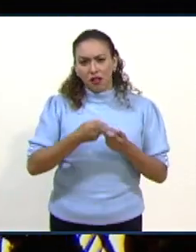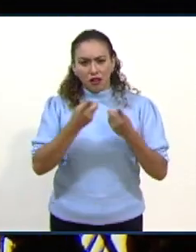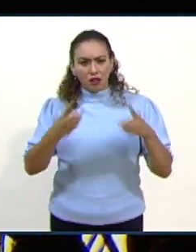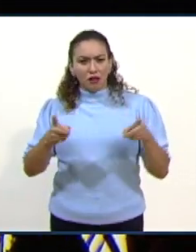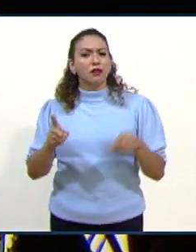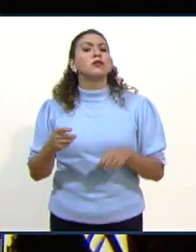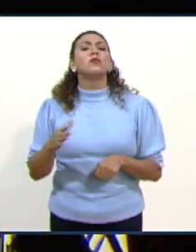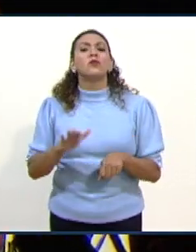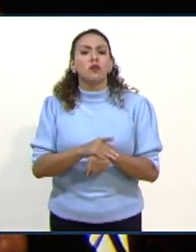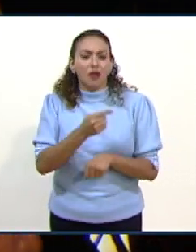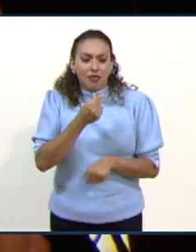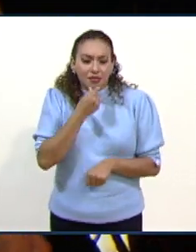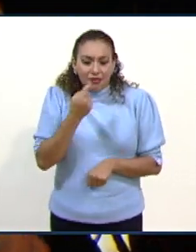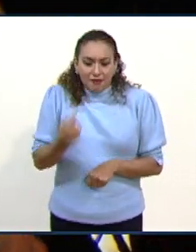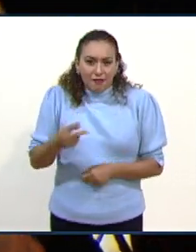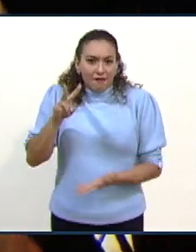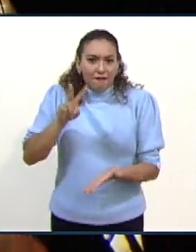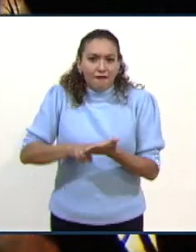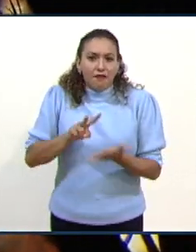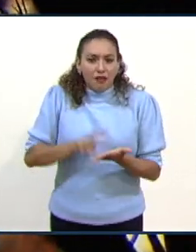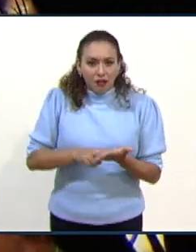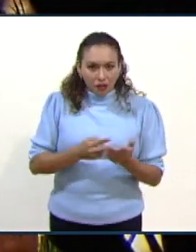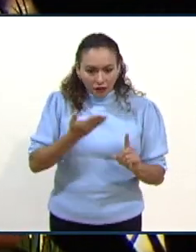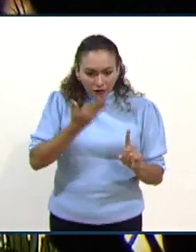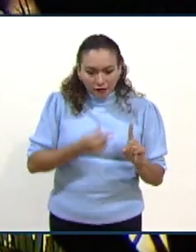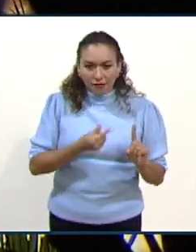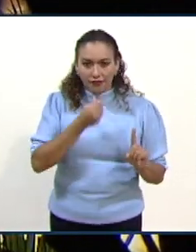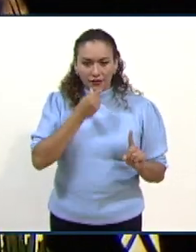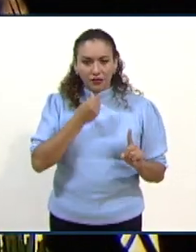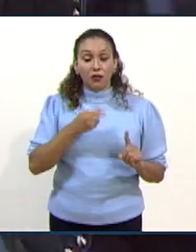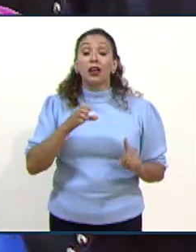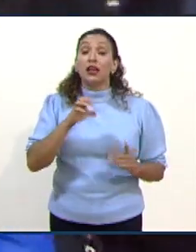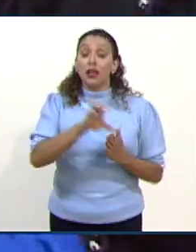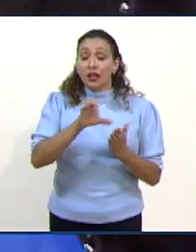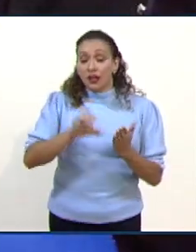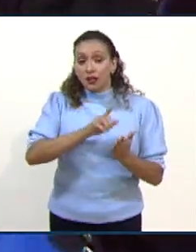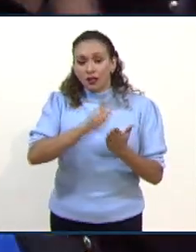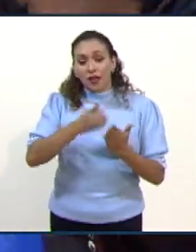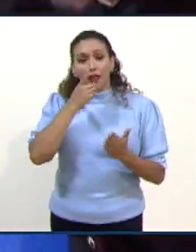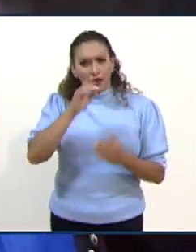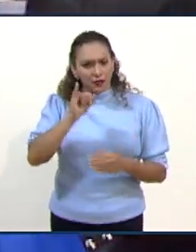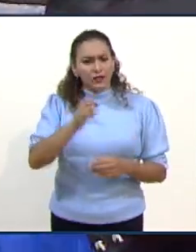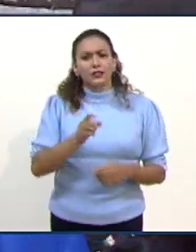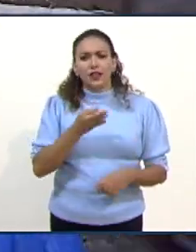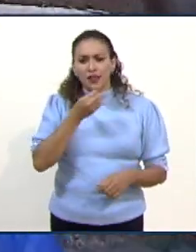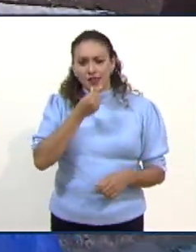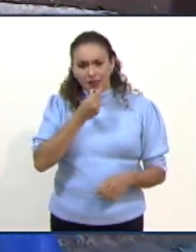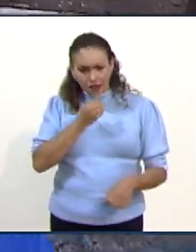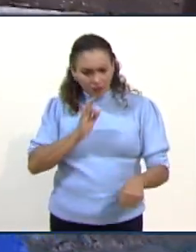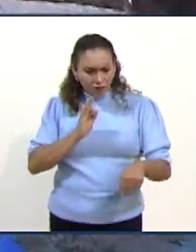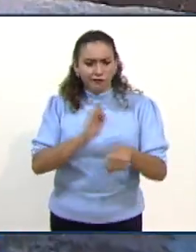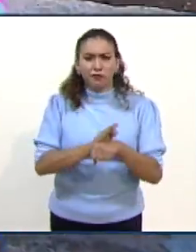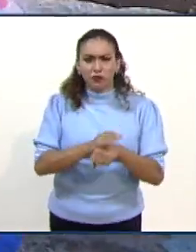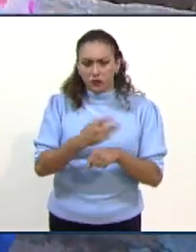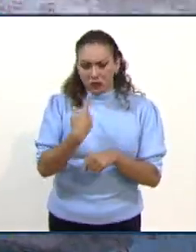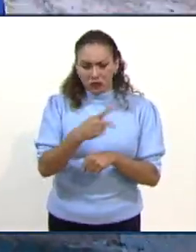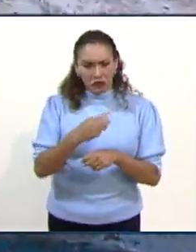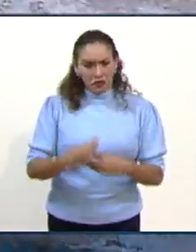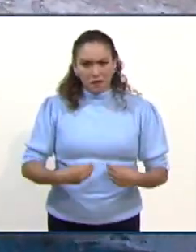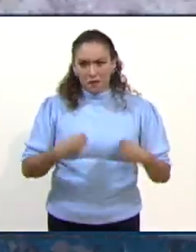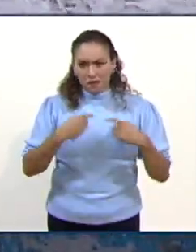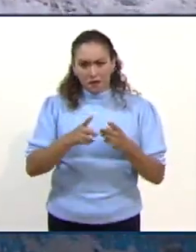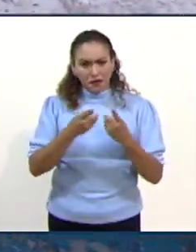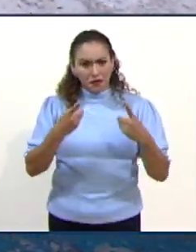Magna, ya que se trata de una medida de protección reforzada al libre desarrollo de la personalidad de las infancias, pues así